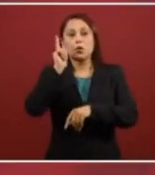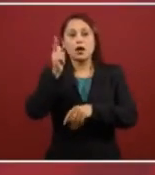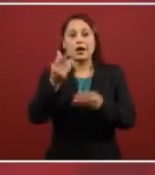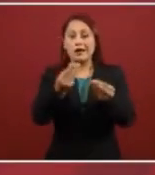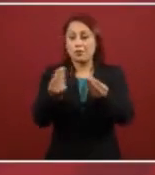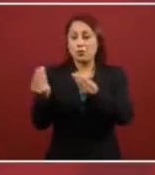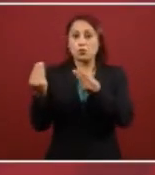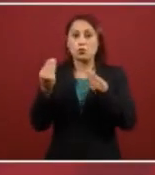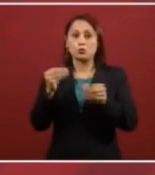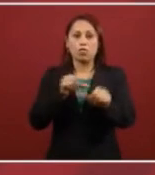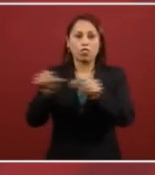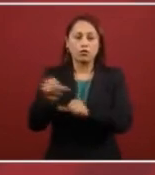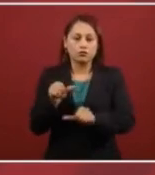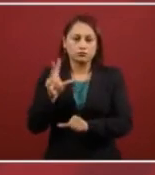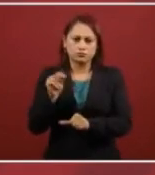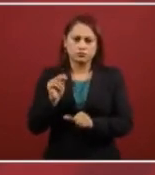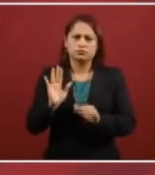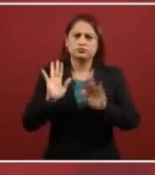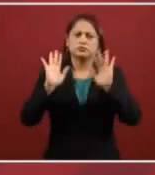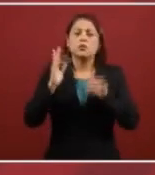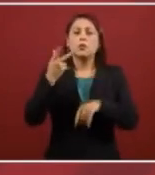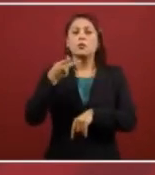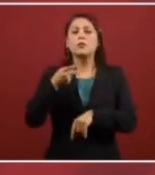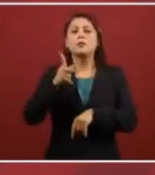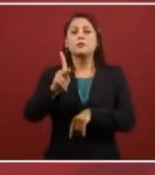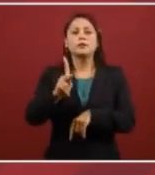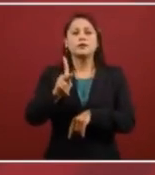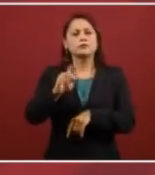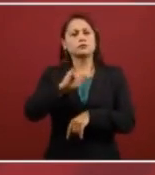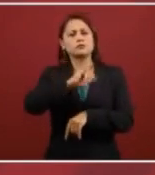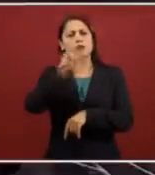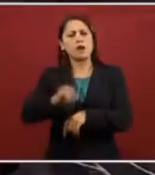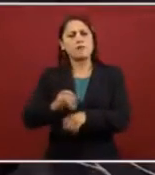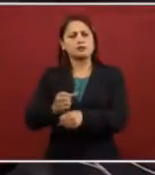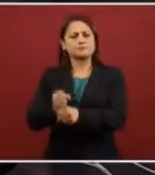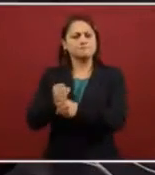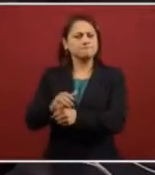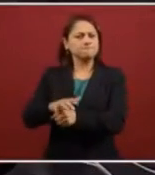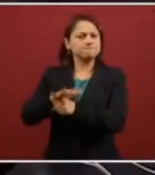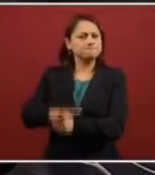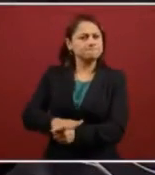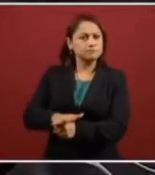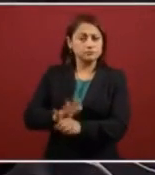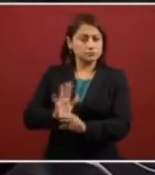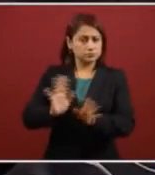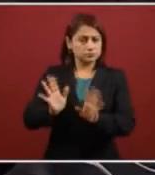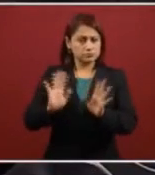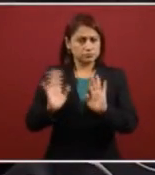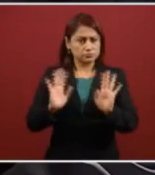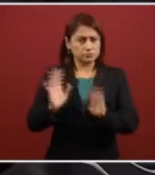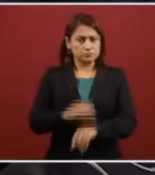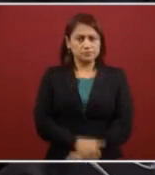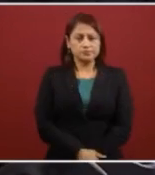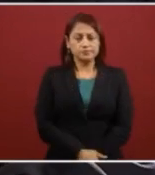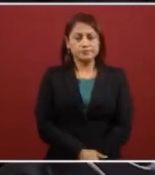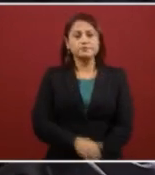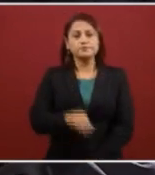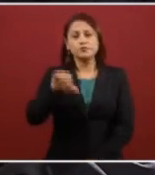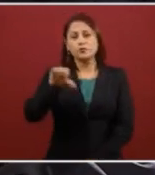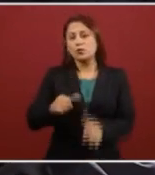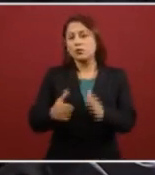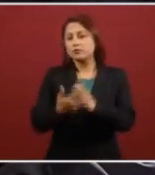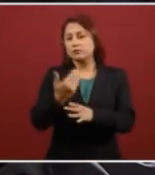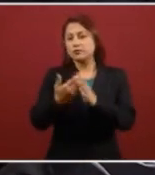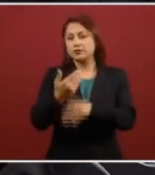Una de las I'm not going to keep them there by force. Es que I was saying in the morning that when se habló when